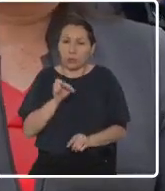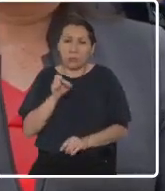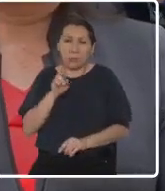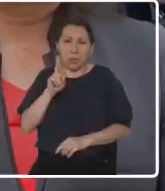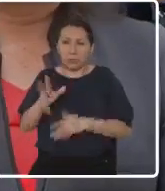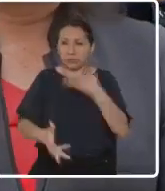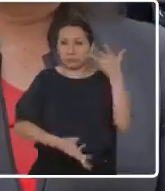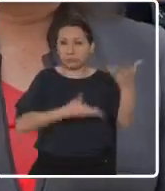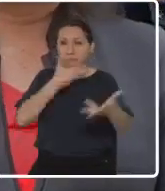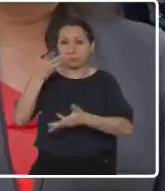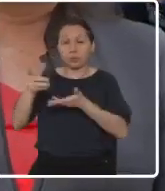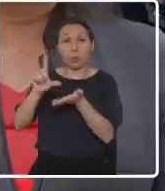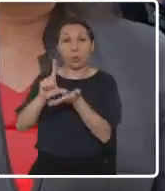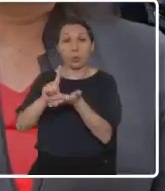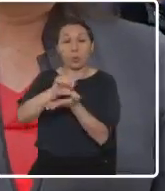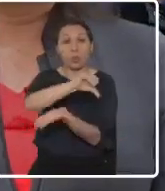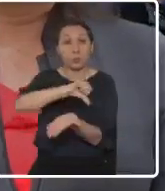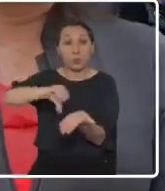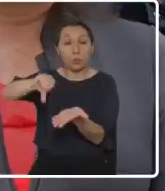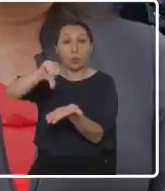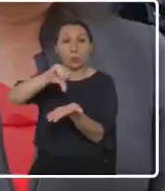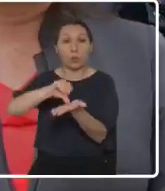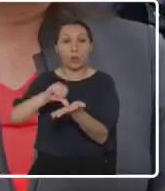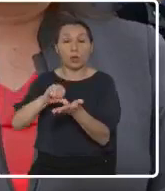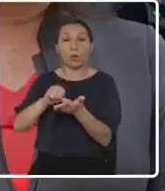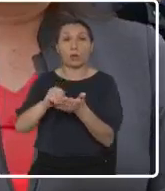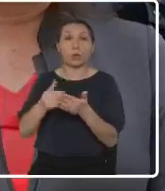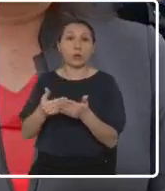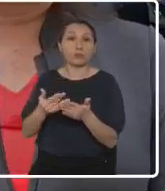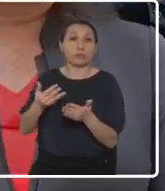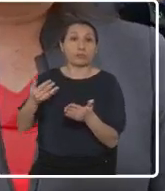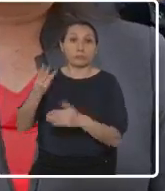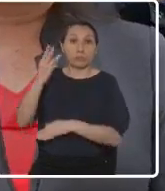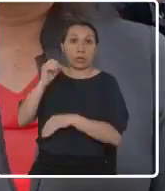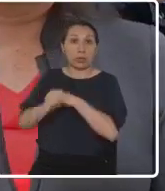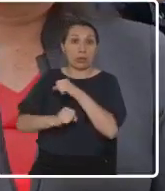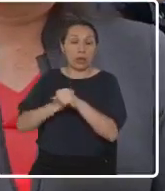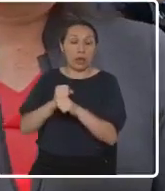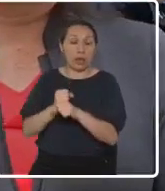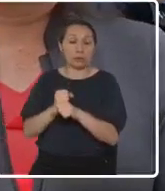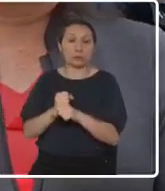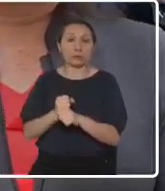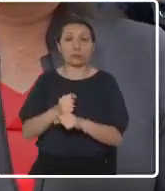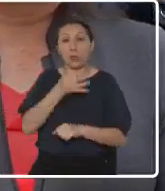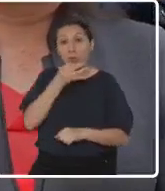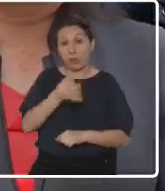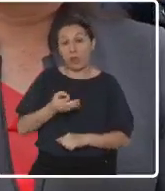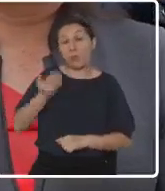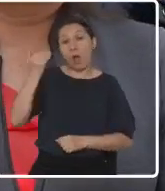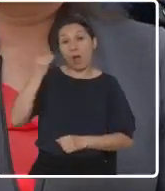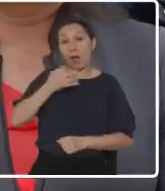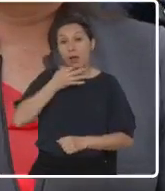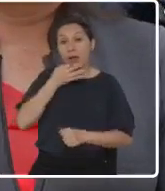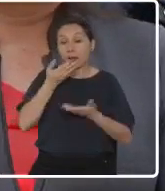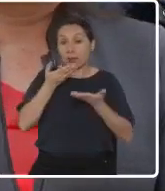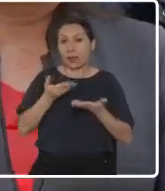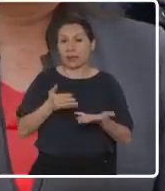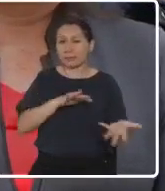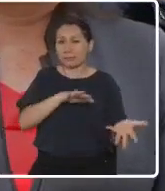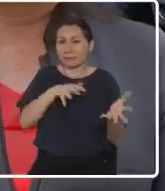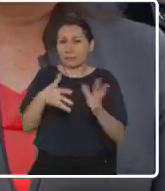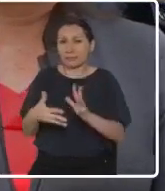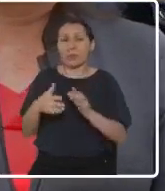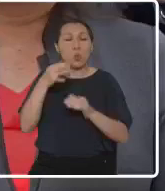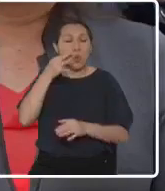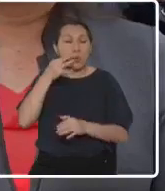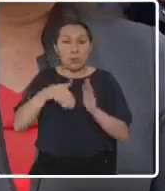peor incendio en una zona urbana en los últimos 30 años. Como lo decíamos en los días anteriores, esta es la tragedia